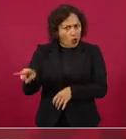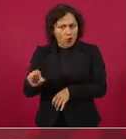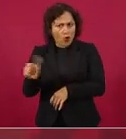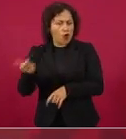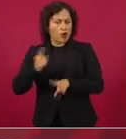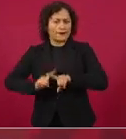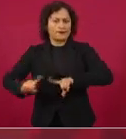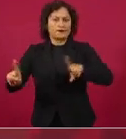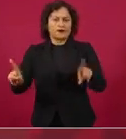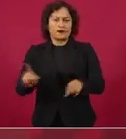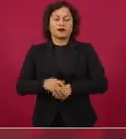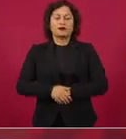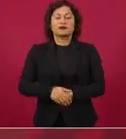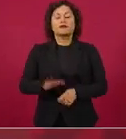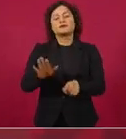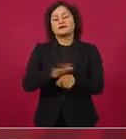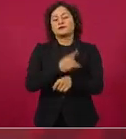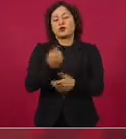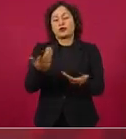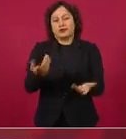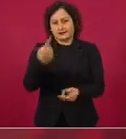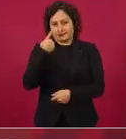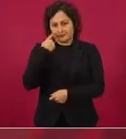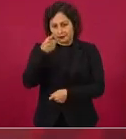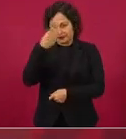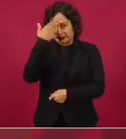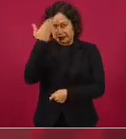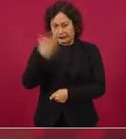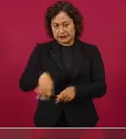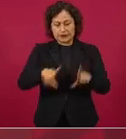Porque en la izquierda mexicana